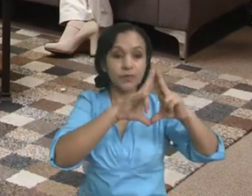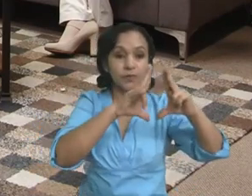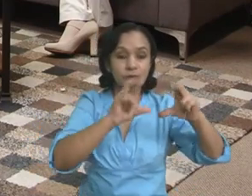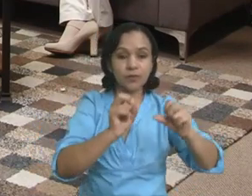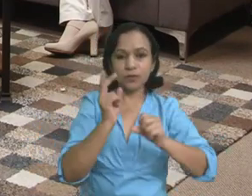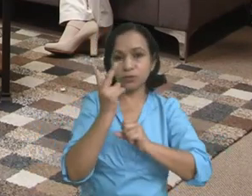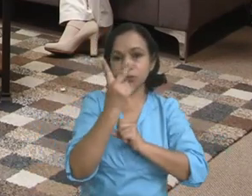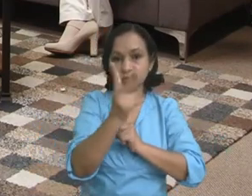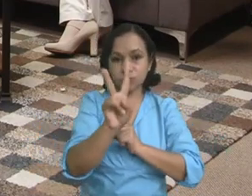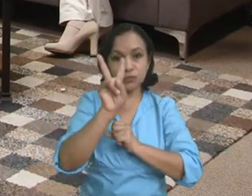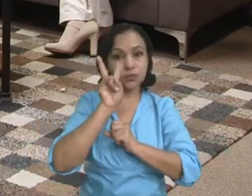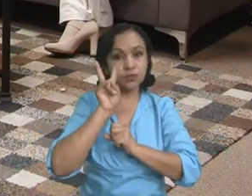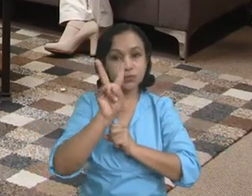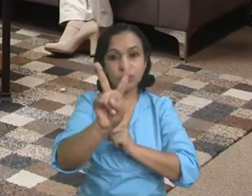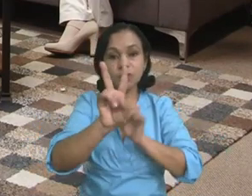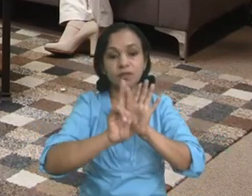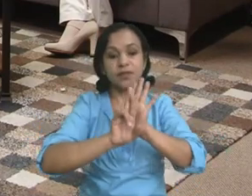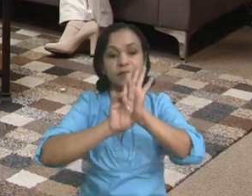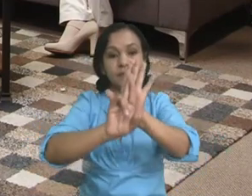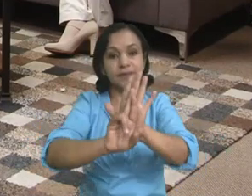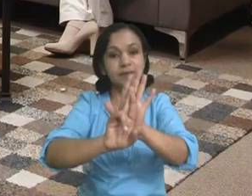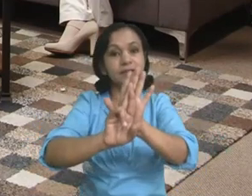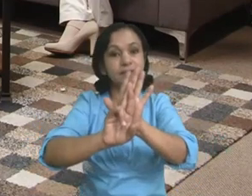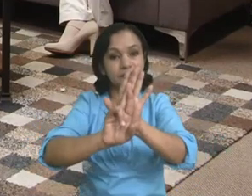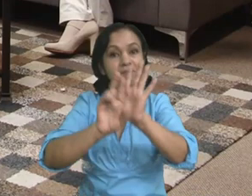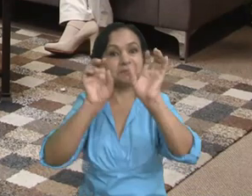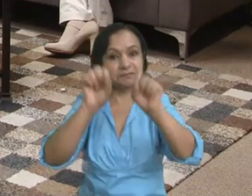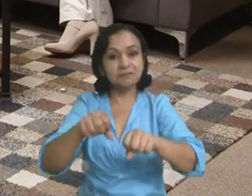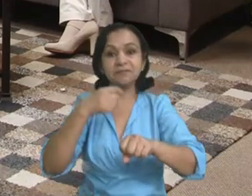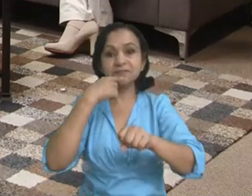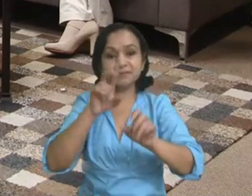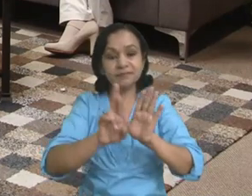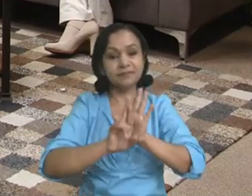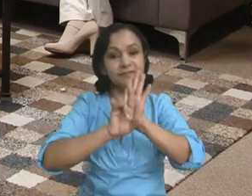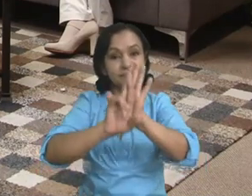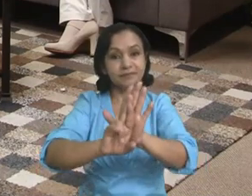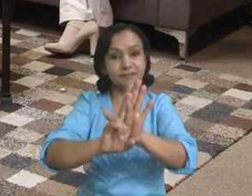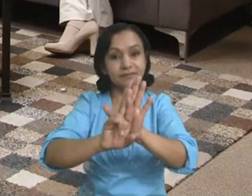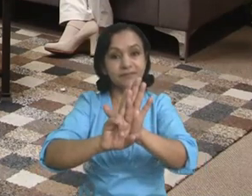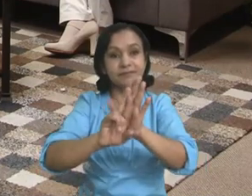dos representantes, digamos, de estas